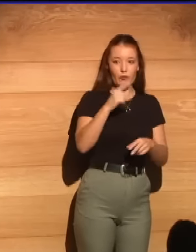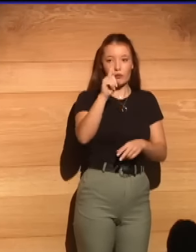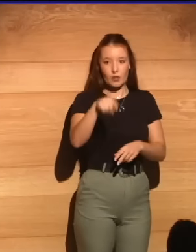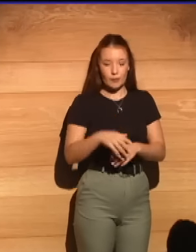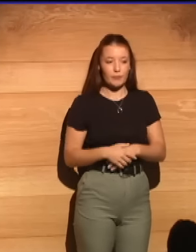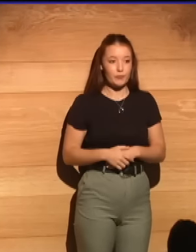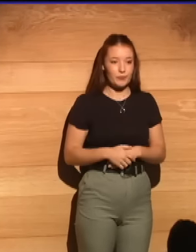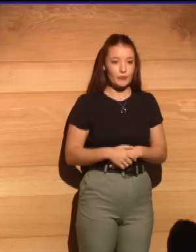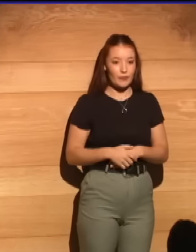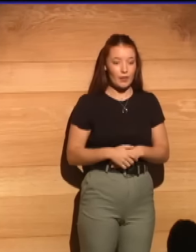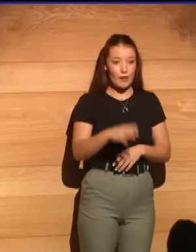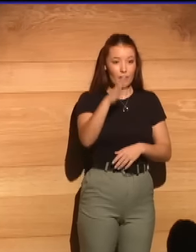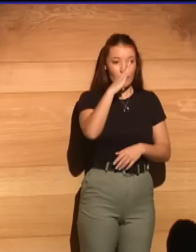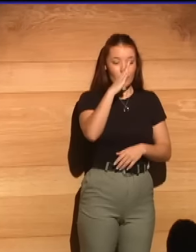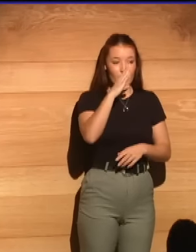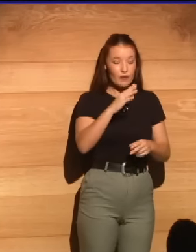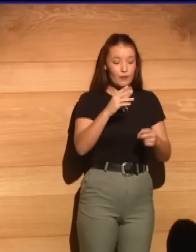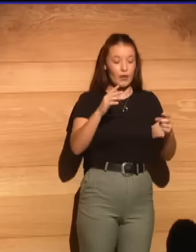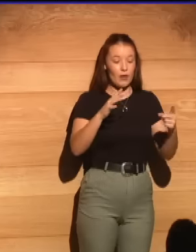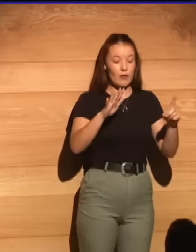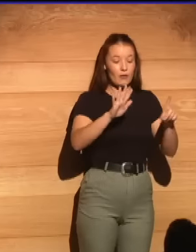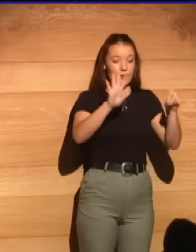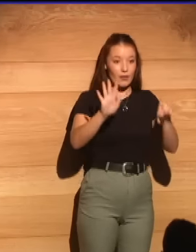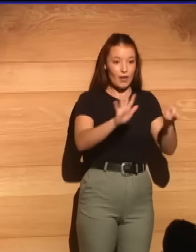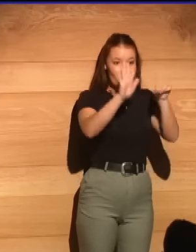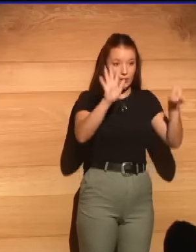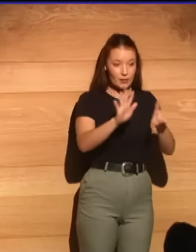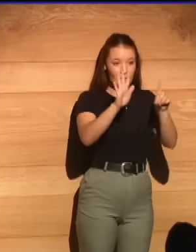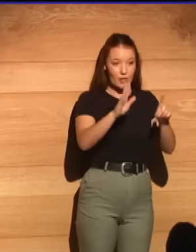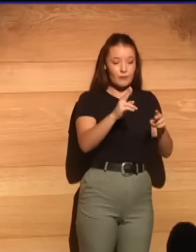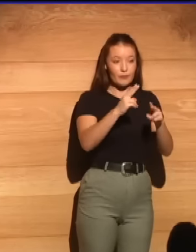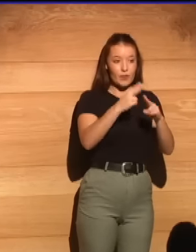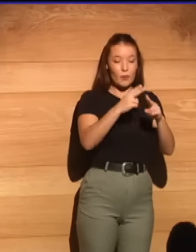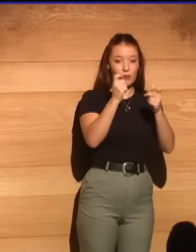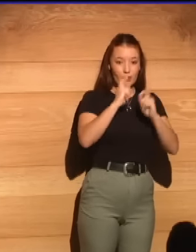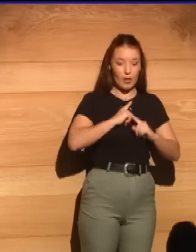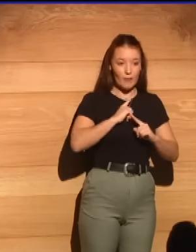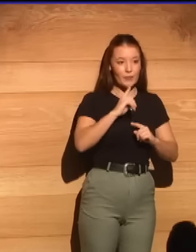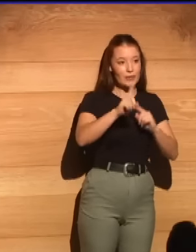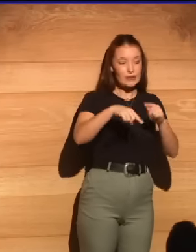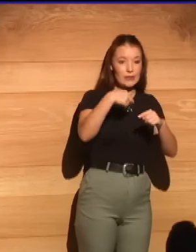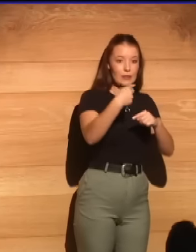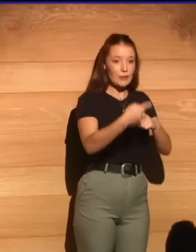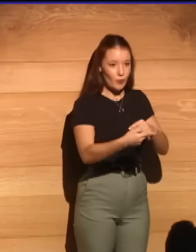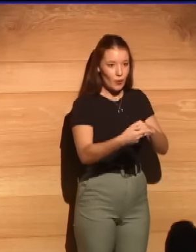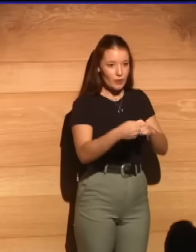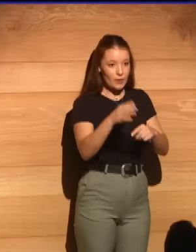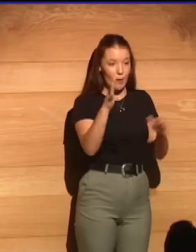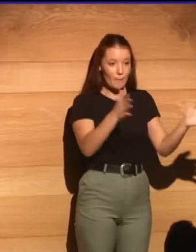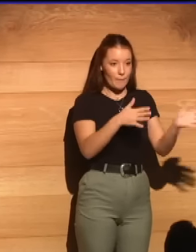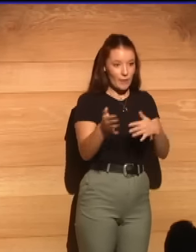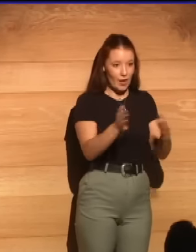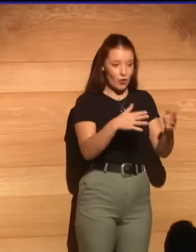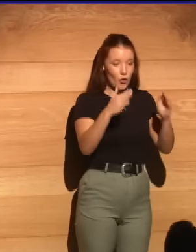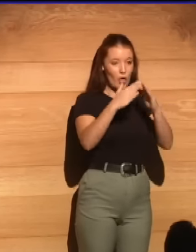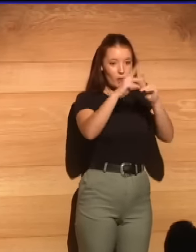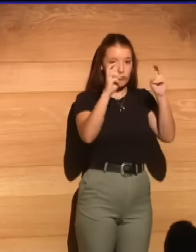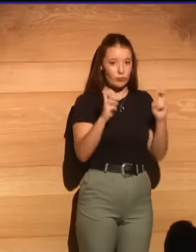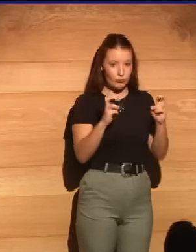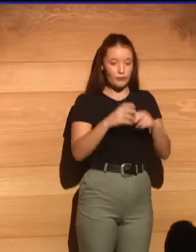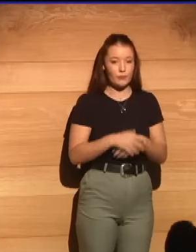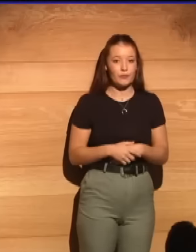de febrero y el 12 de marzo pues nos confinan a todos, ¿no? Con un reto de, en primer lugar, poder mantener los servicios públicos a